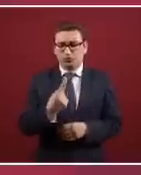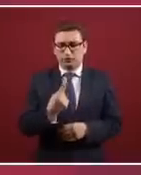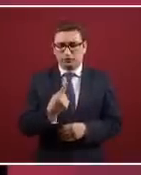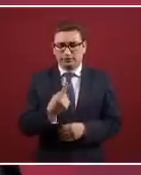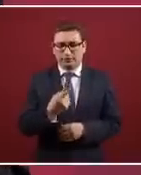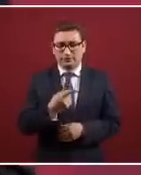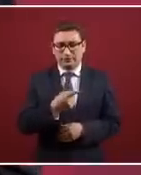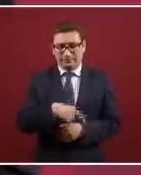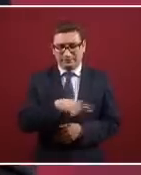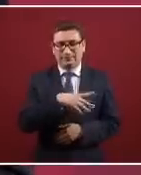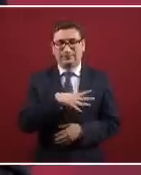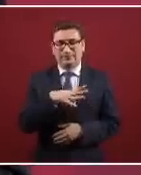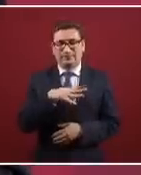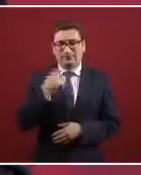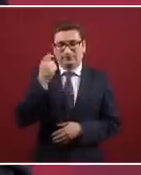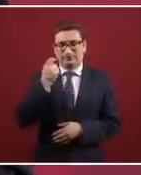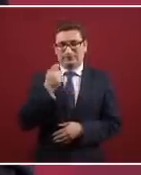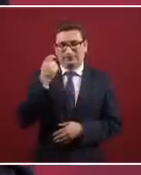subvenciones